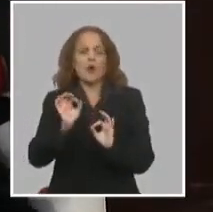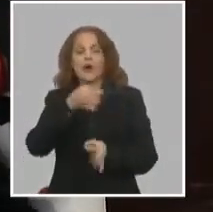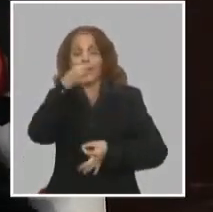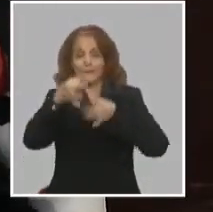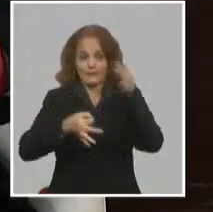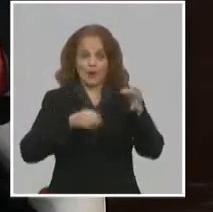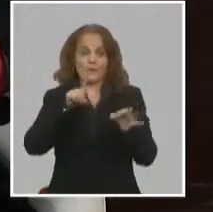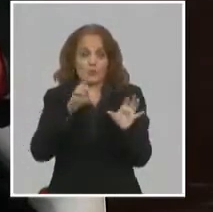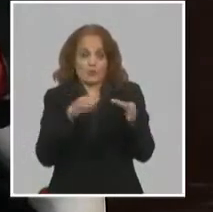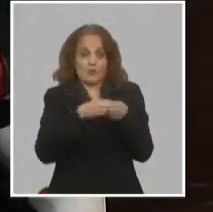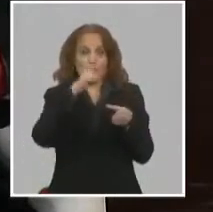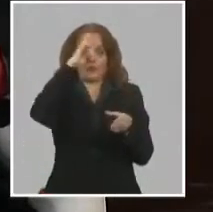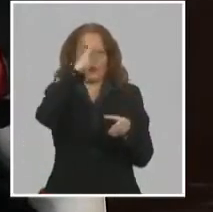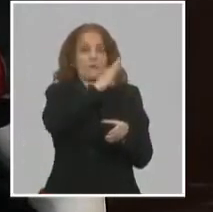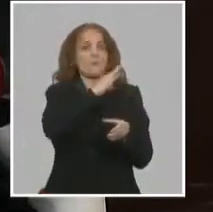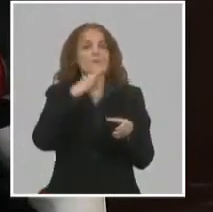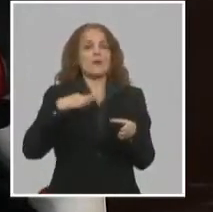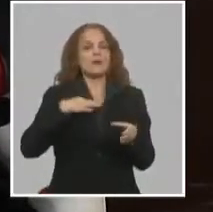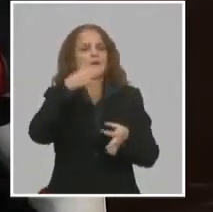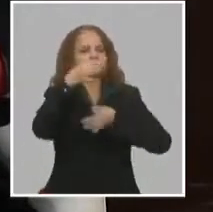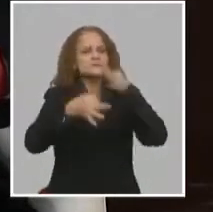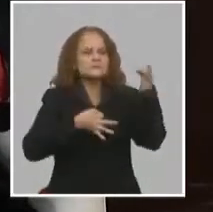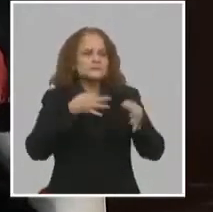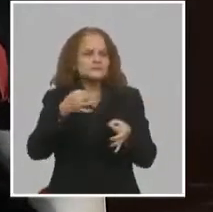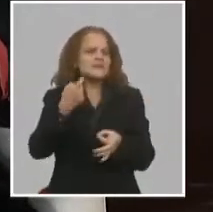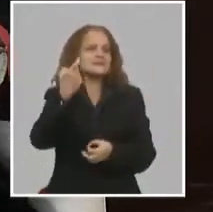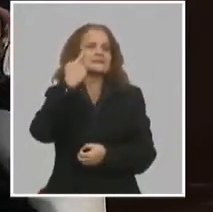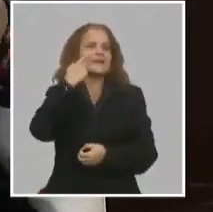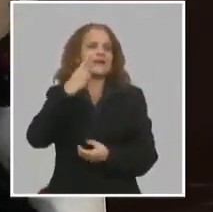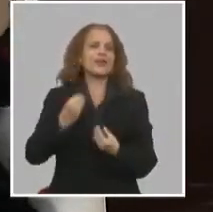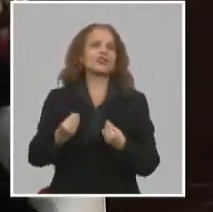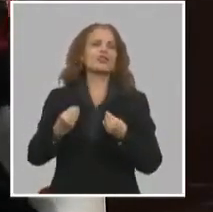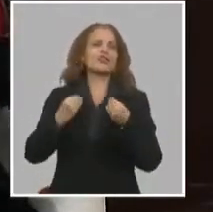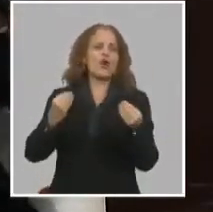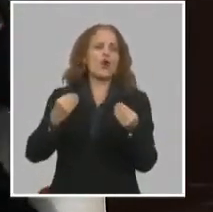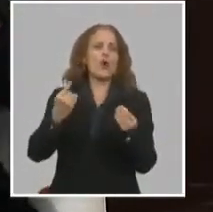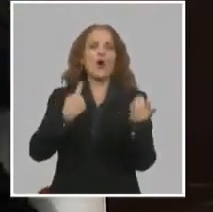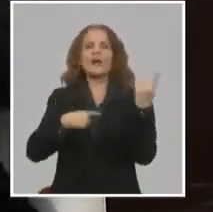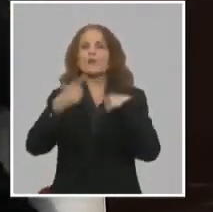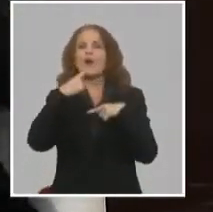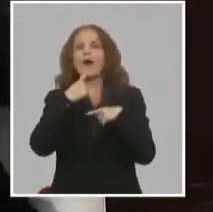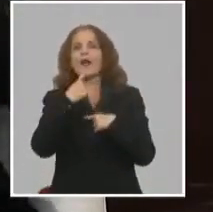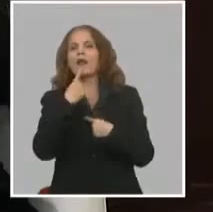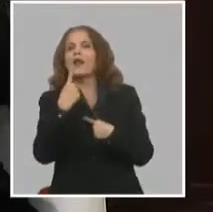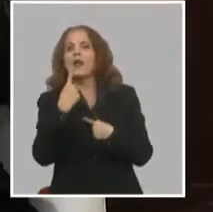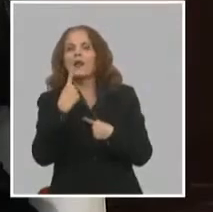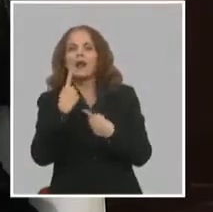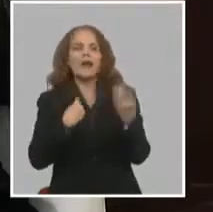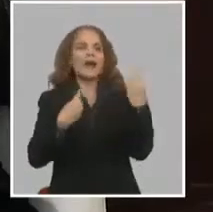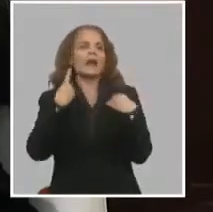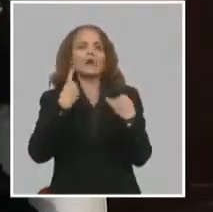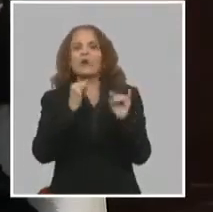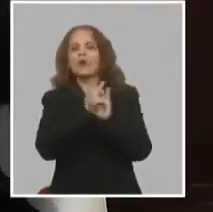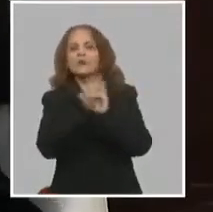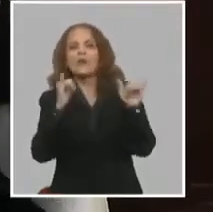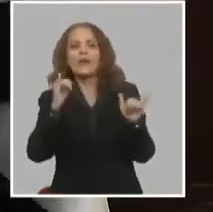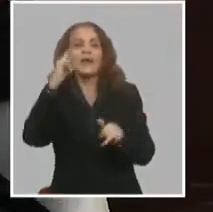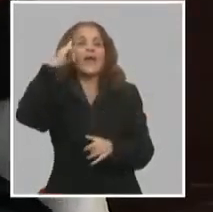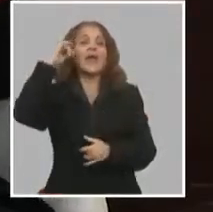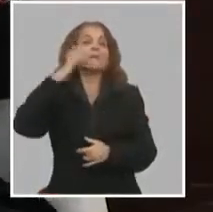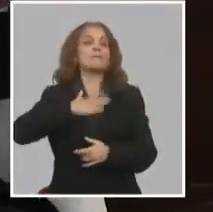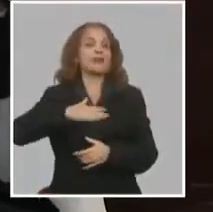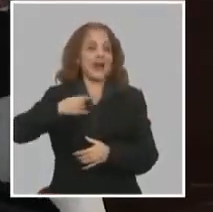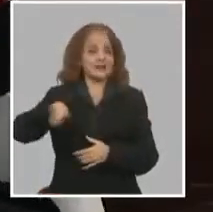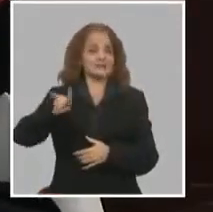que el contingente Henry Reef ha diseminado un mensaje de esperanza a todo el mundo. Un mensaje que hoy sigue llegando,